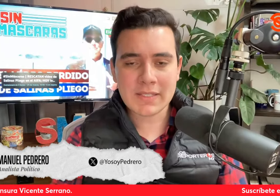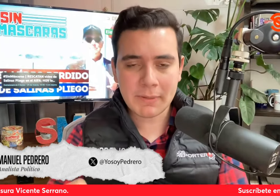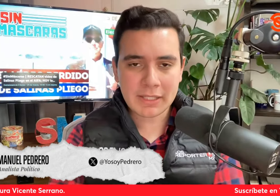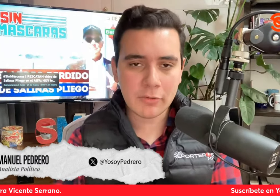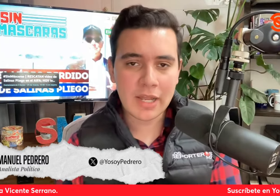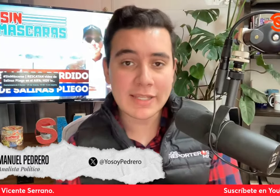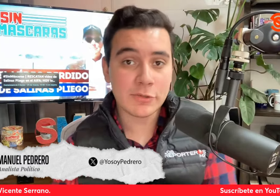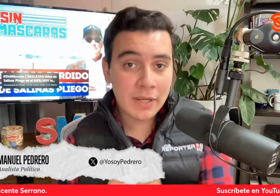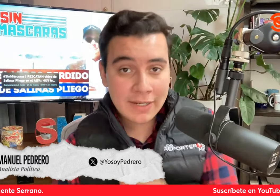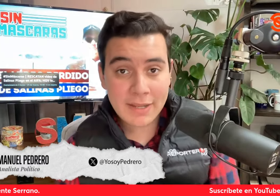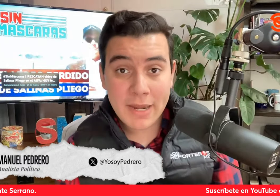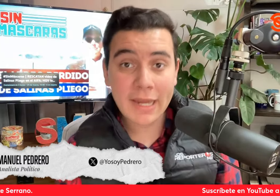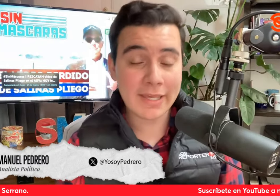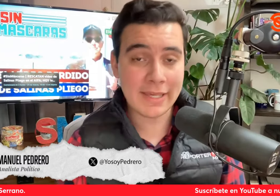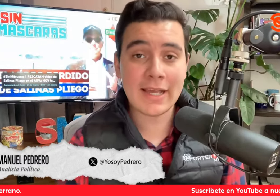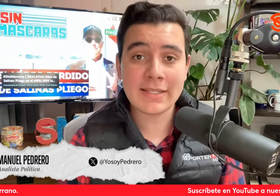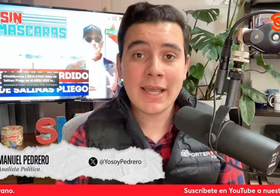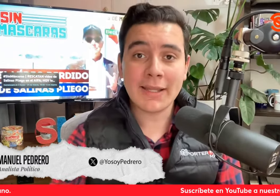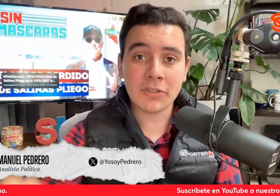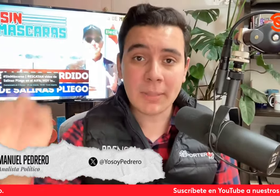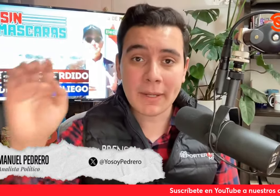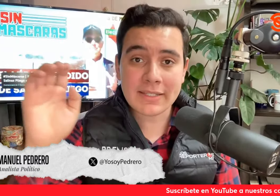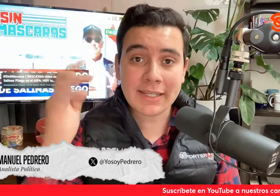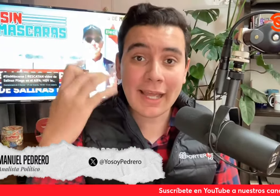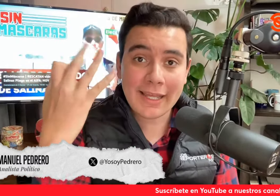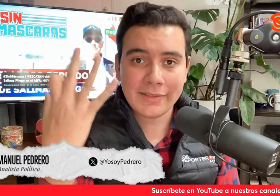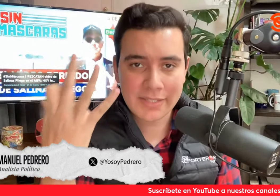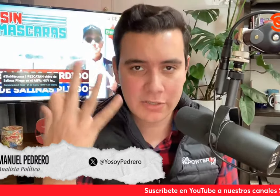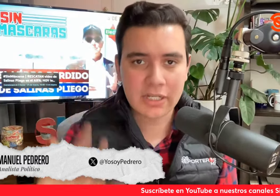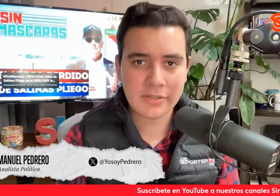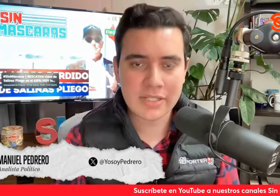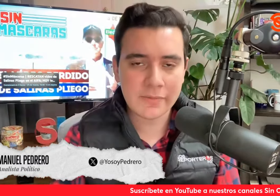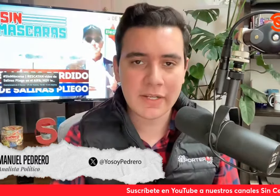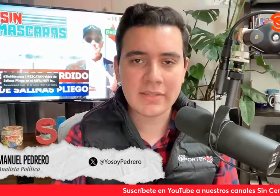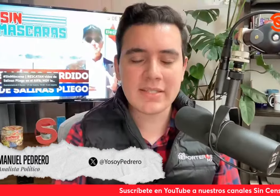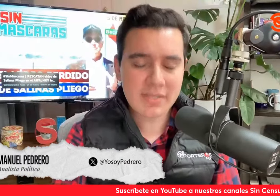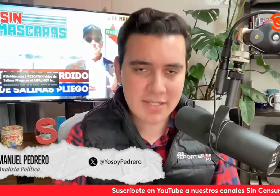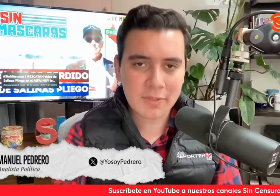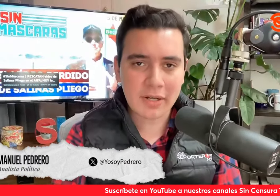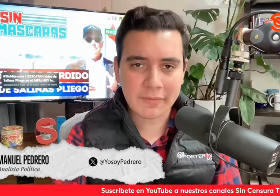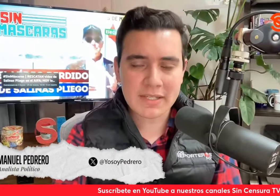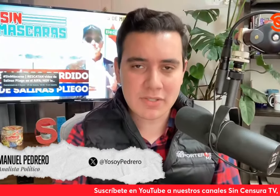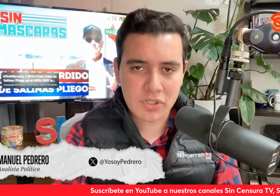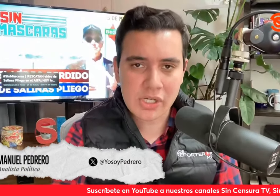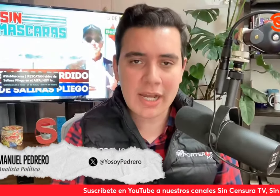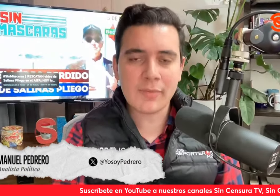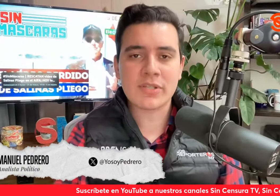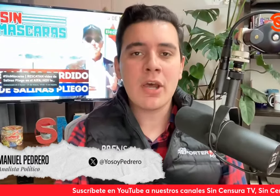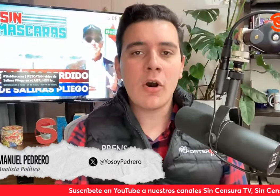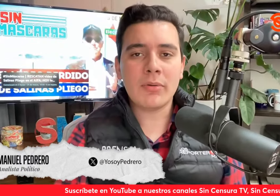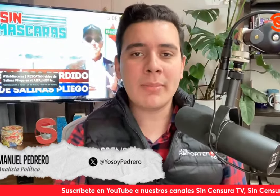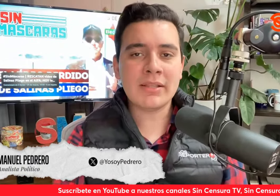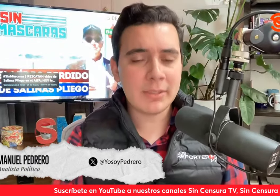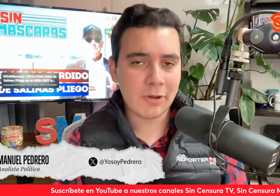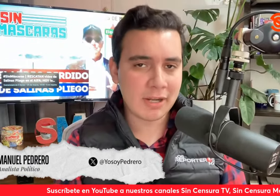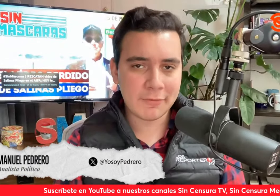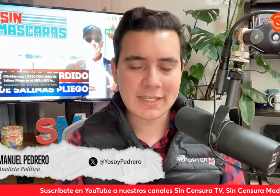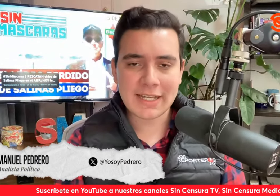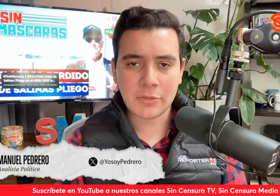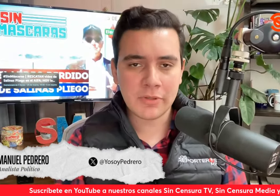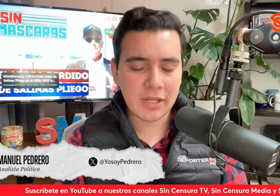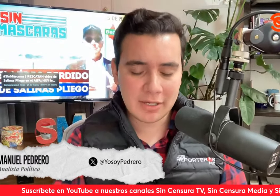en espectaculares o en librerías en donde aparezca en tres aciones diferentes tres biografías de sochil Gálvez obviamente